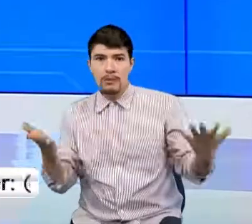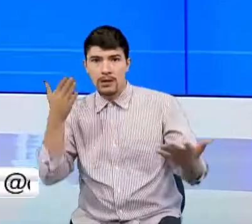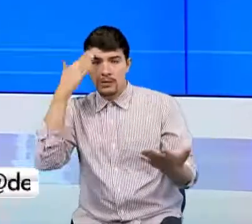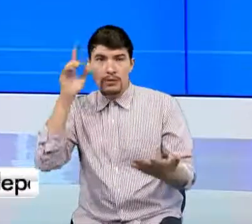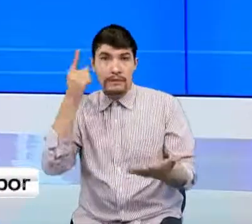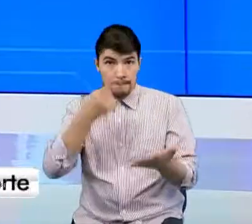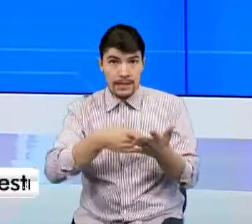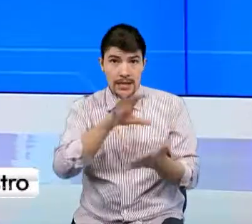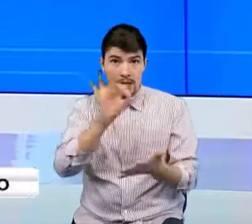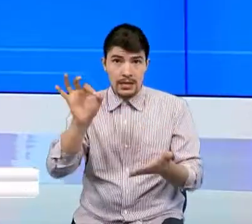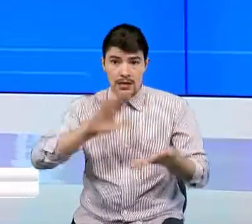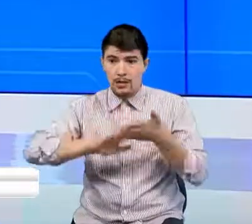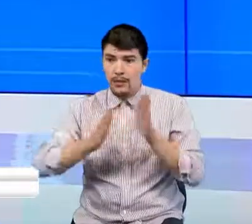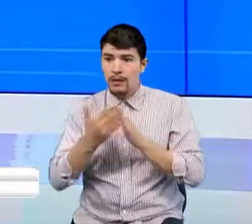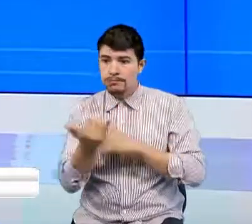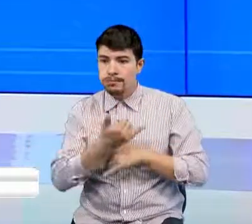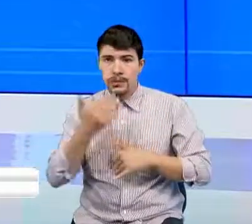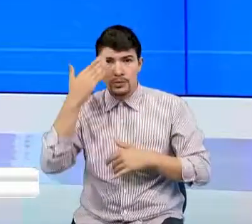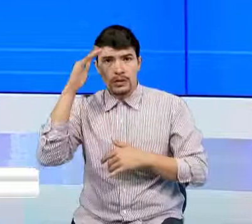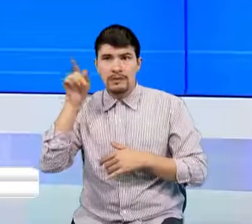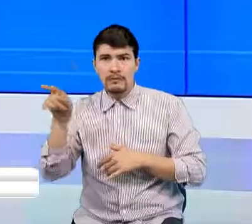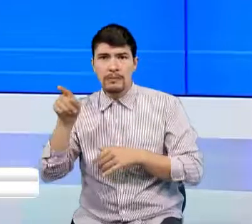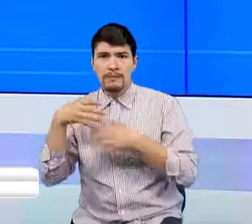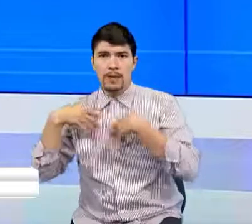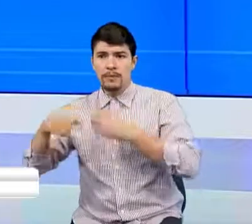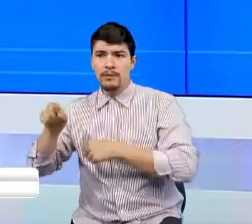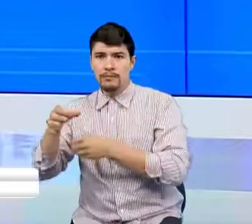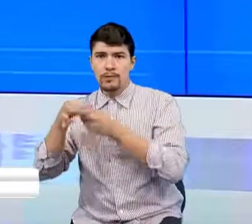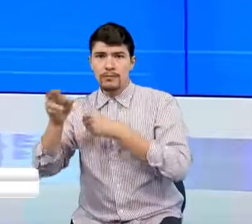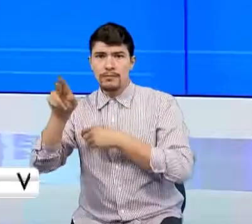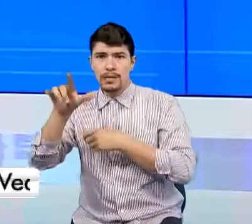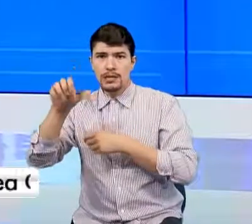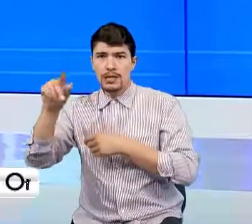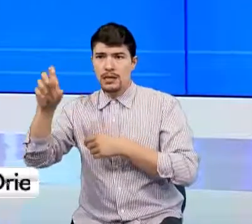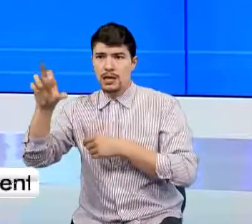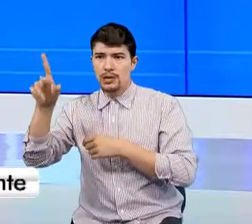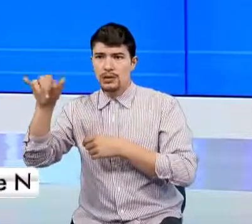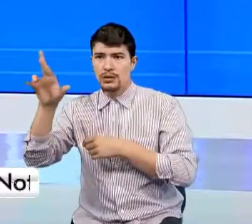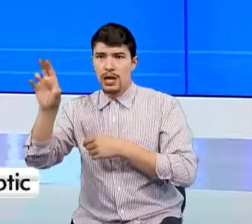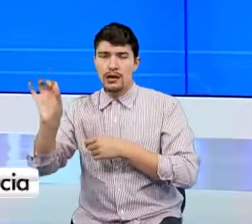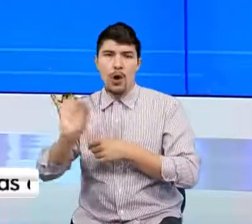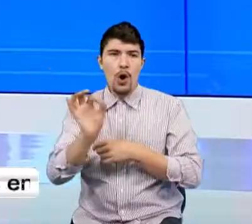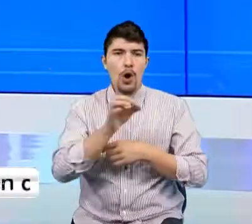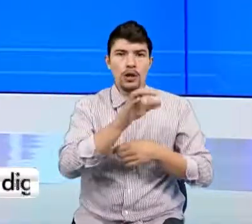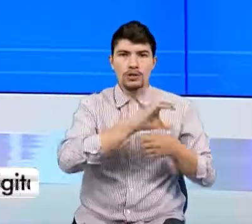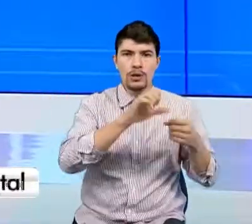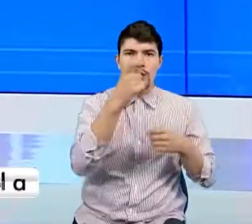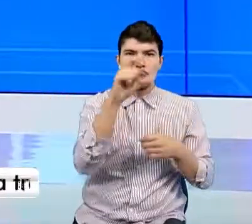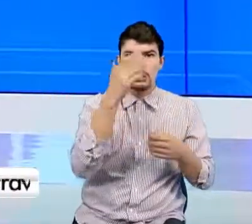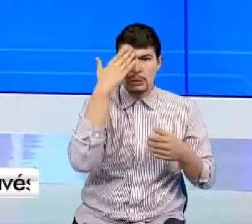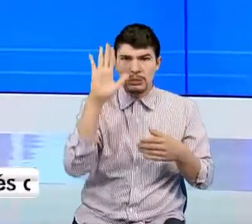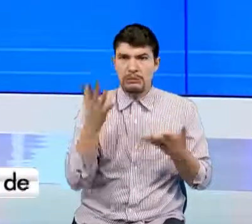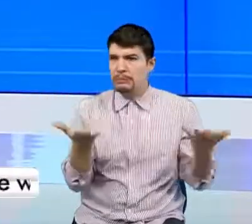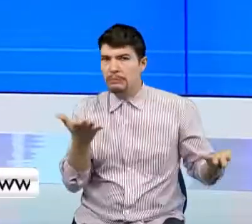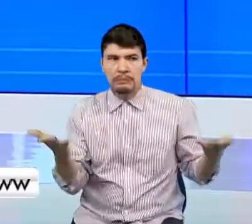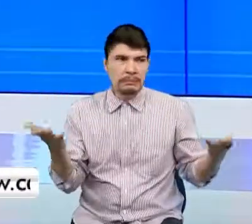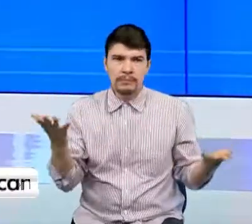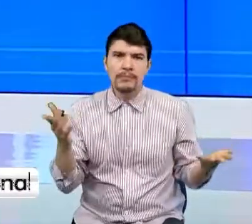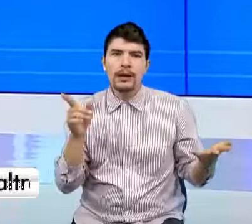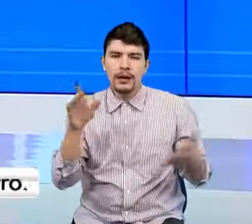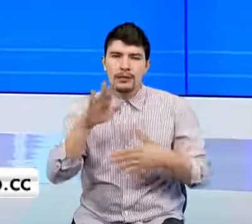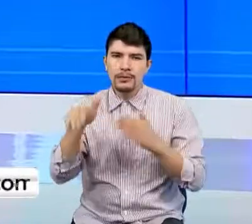1500 habitantes no saben si el sector pertenece al municipio de villa del rosario oa la ciudad de cúcuta también castillo tiene toda la información